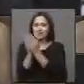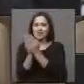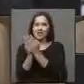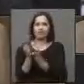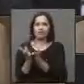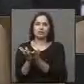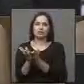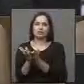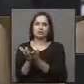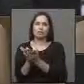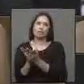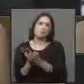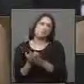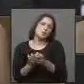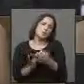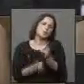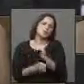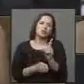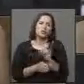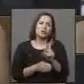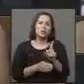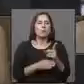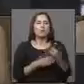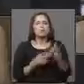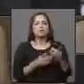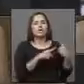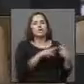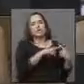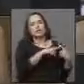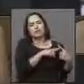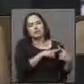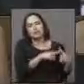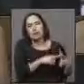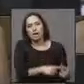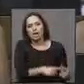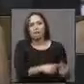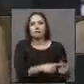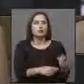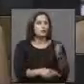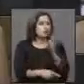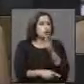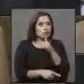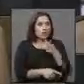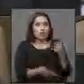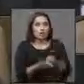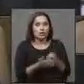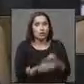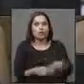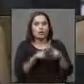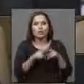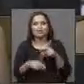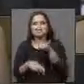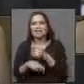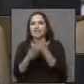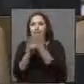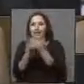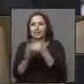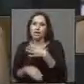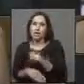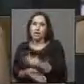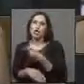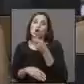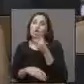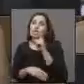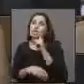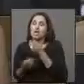muchos casos, sin los tremendos sacrificios que significa en muchos casos cuando no hay recursos y el chiquillo tiene talento.